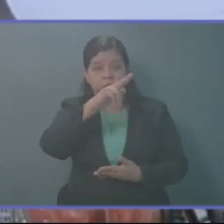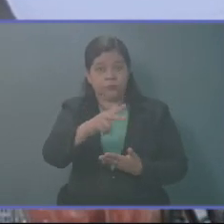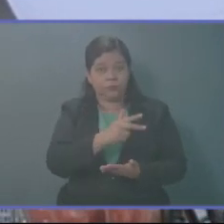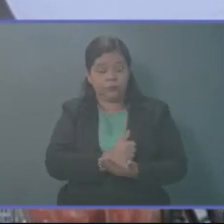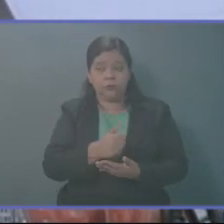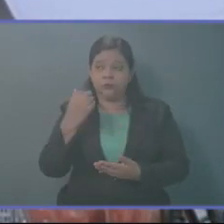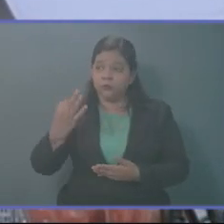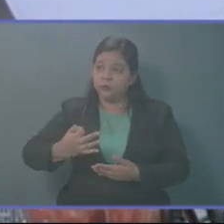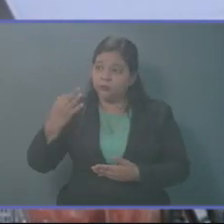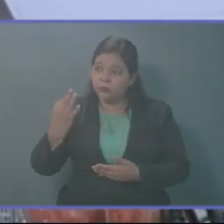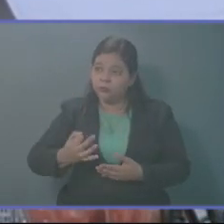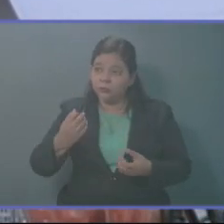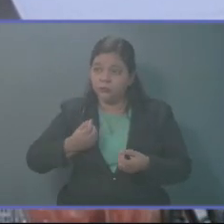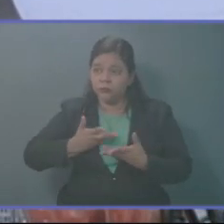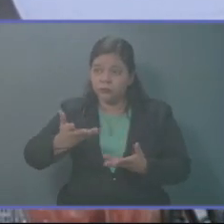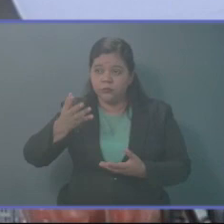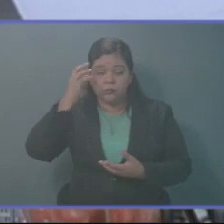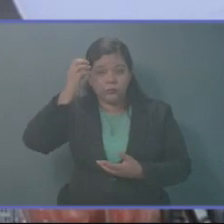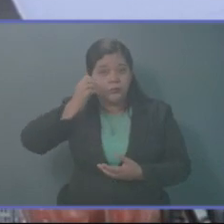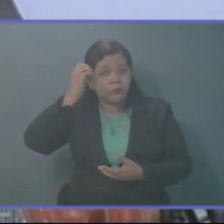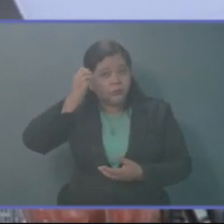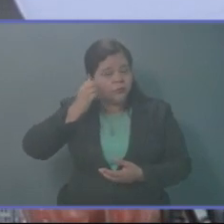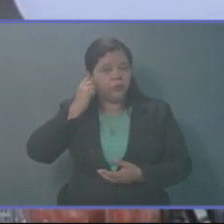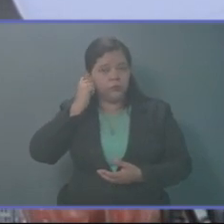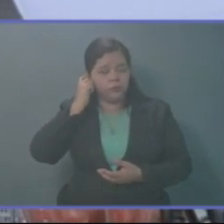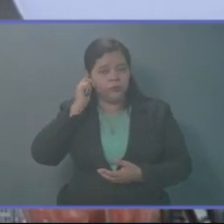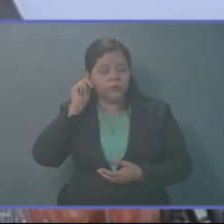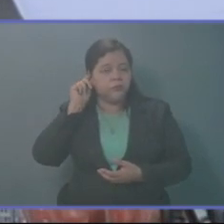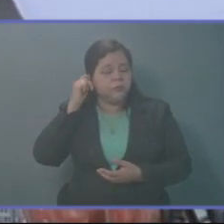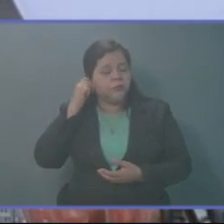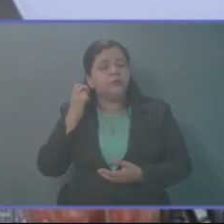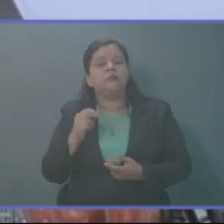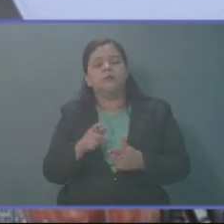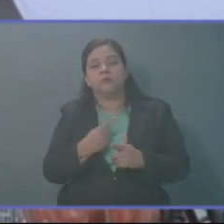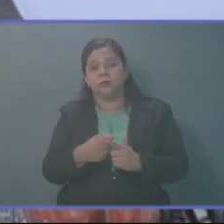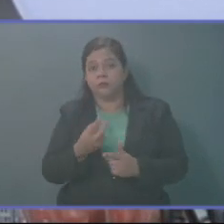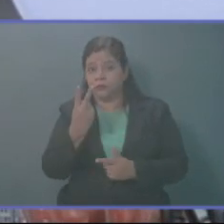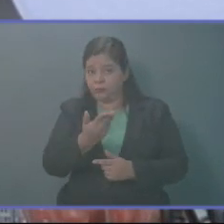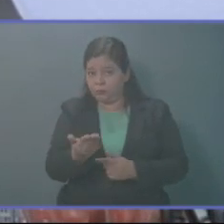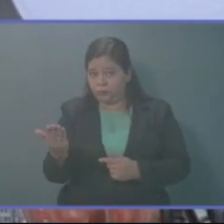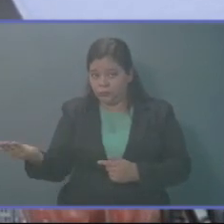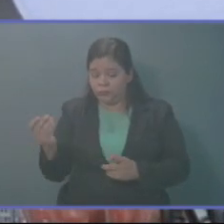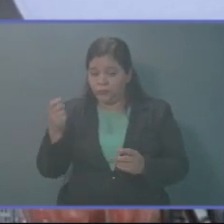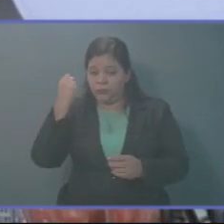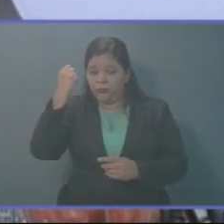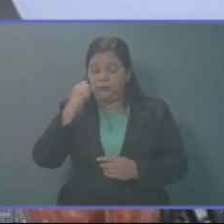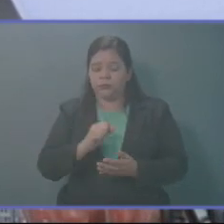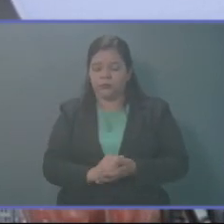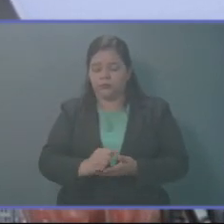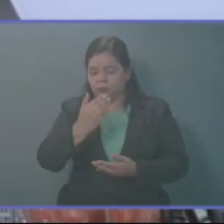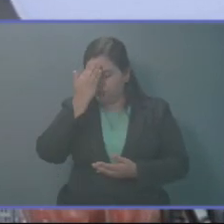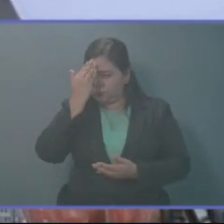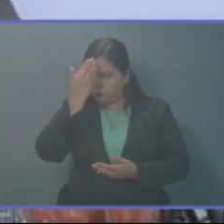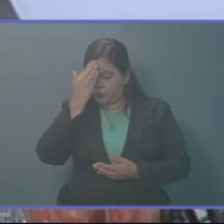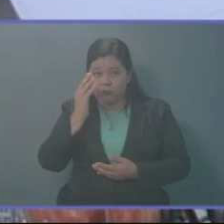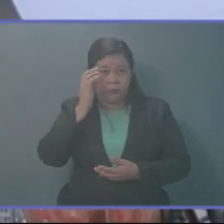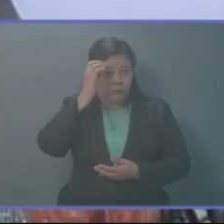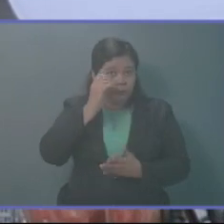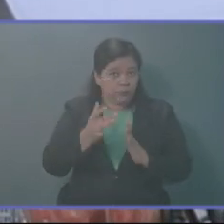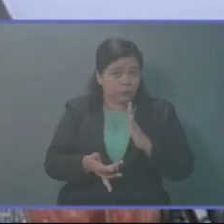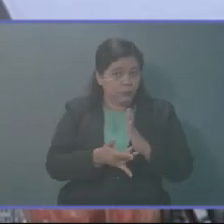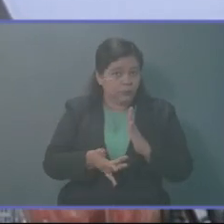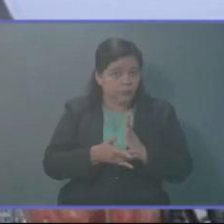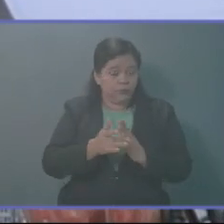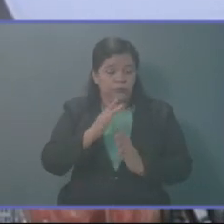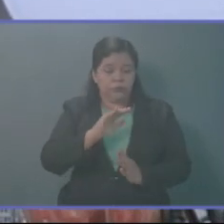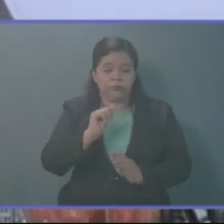que tener opinión sobre el caso también. Entonces aquí serían dos cosas importantes. Conocer una opinión técnica, que creo